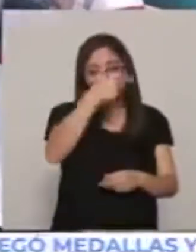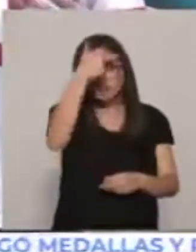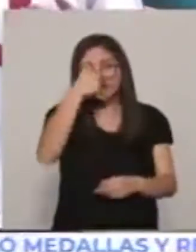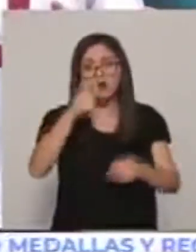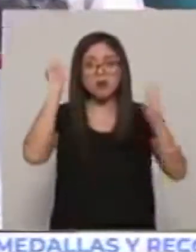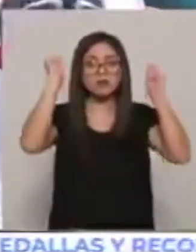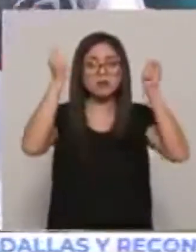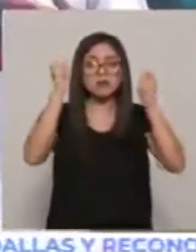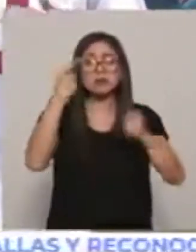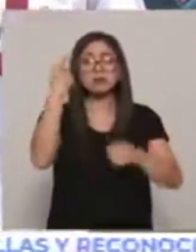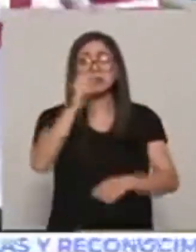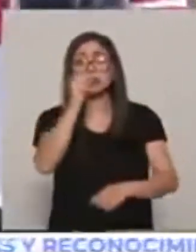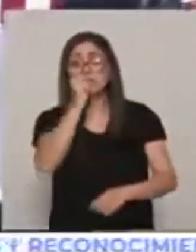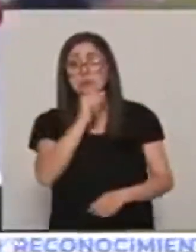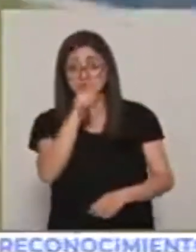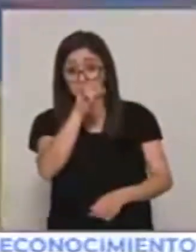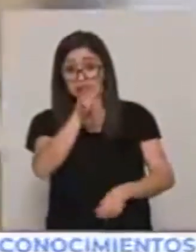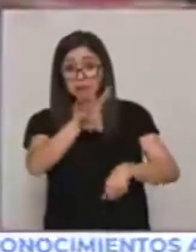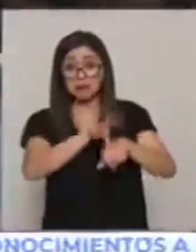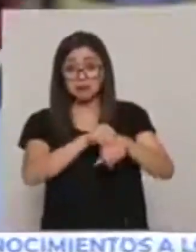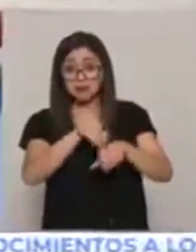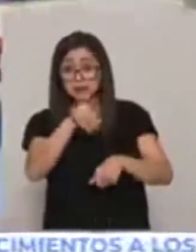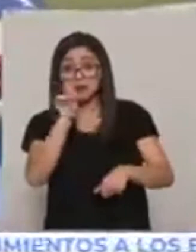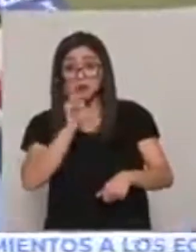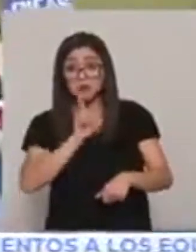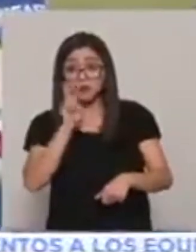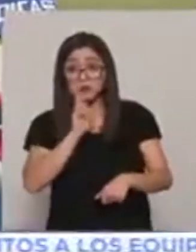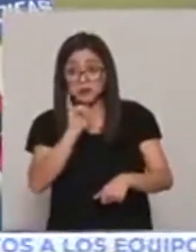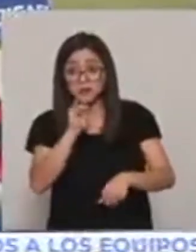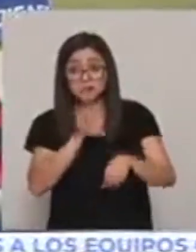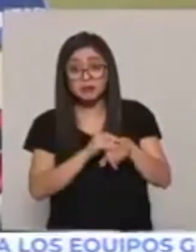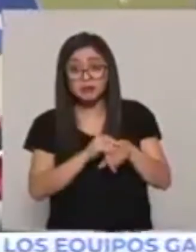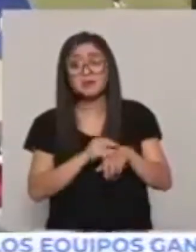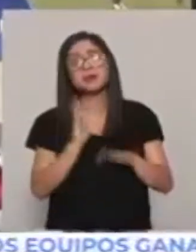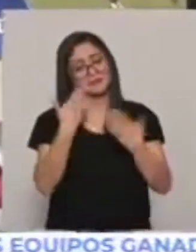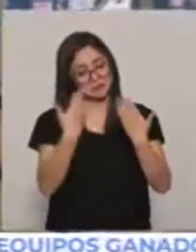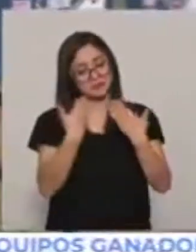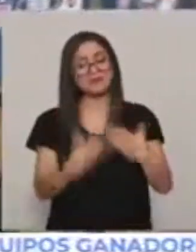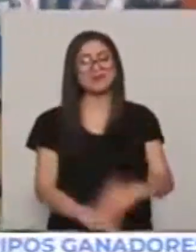enojen sus... ¿Les dan permiso? ¿Le dan permiso, chicas? ¿Le dan permiso?